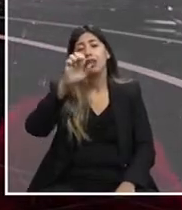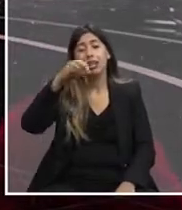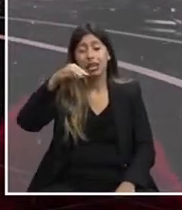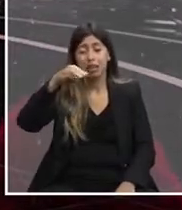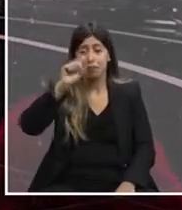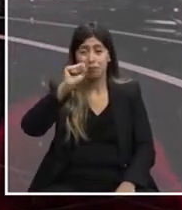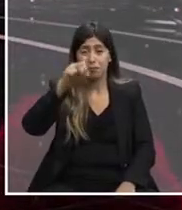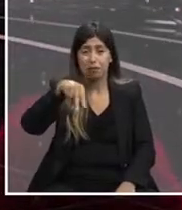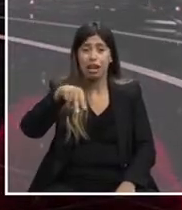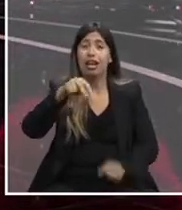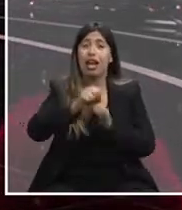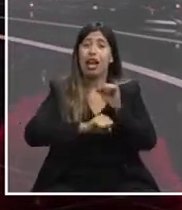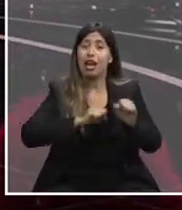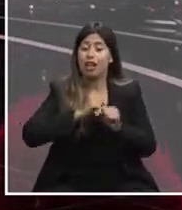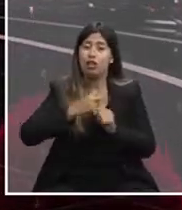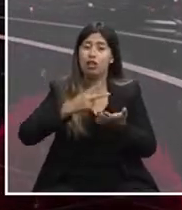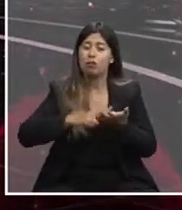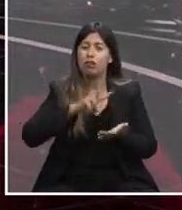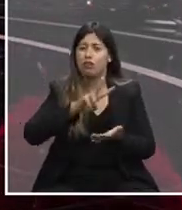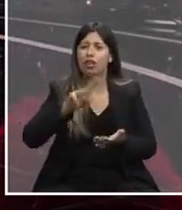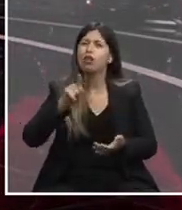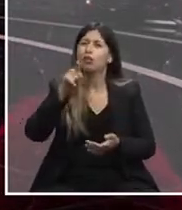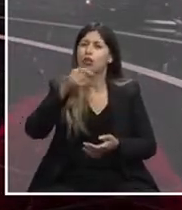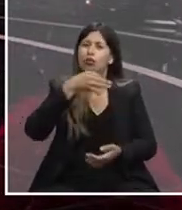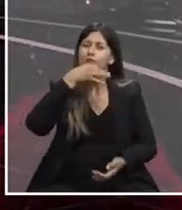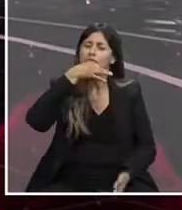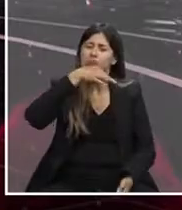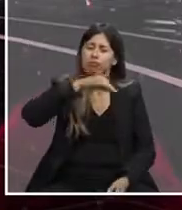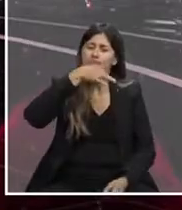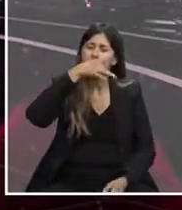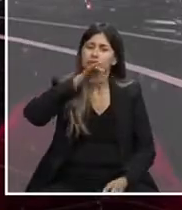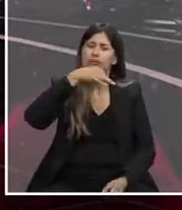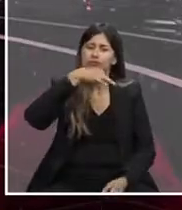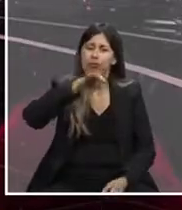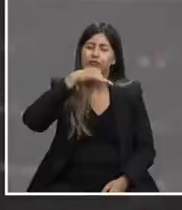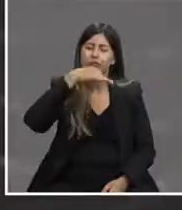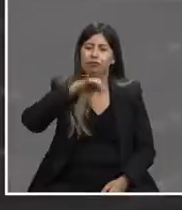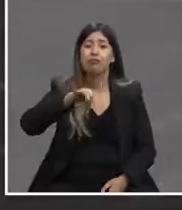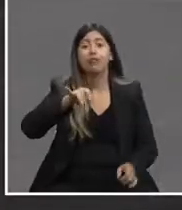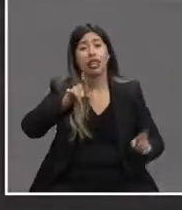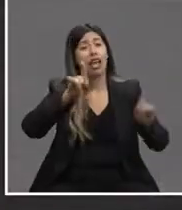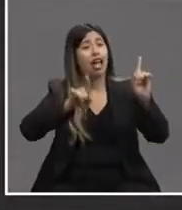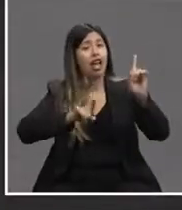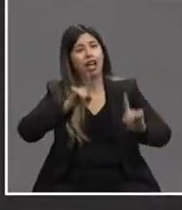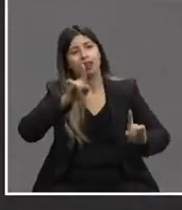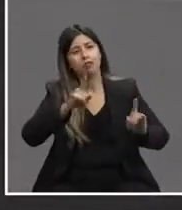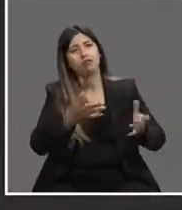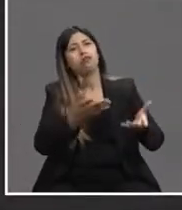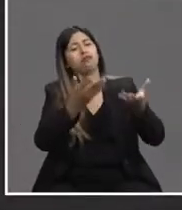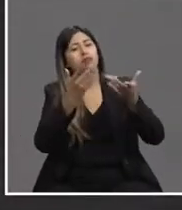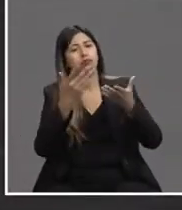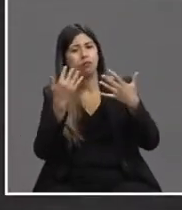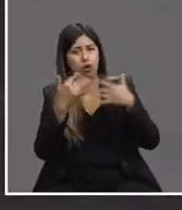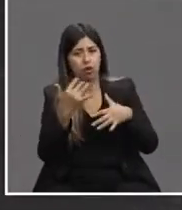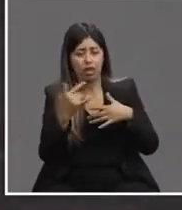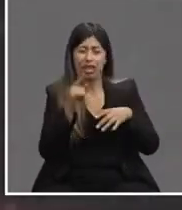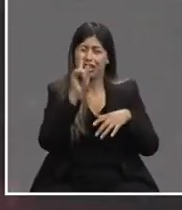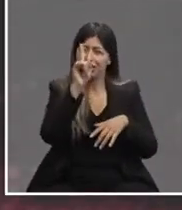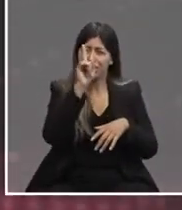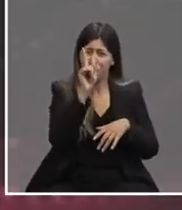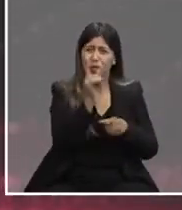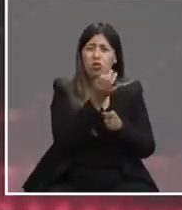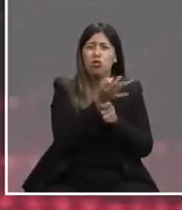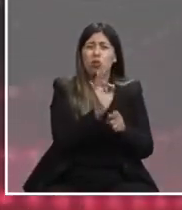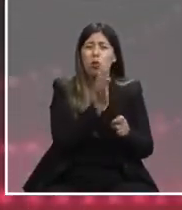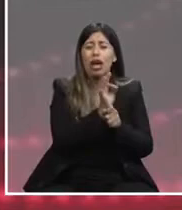2021. Dijo varias cosas, varias me parecen relevantes, al menos buenos tips para este tiempo. Una de ellas dijo...